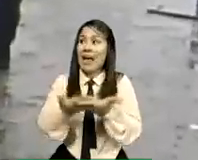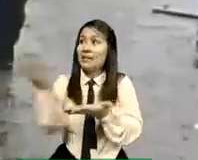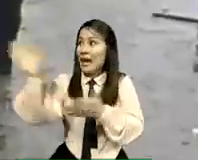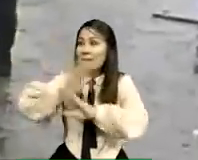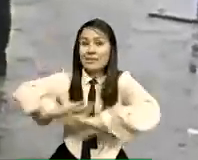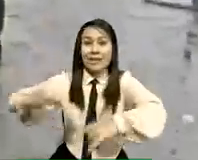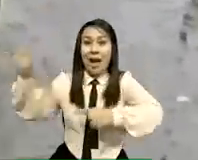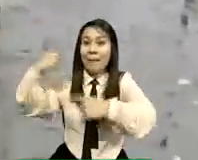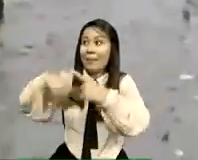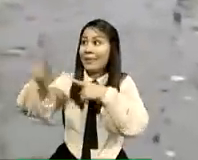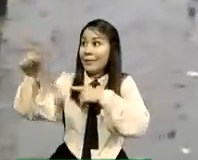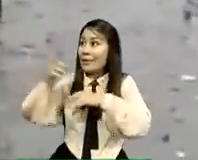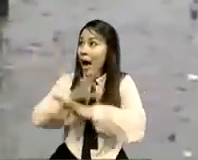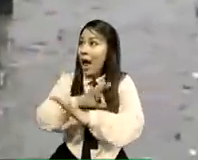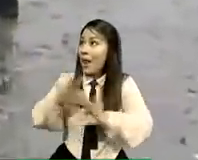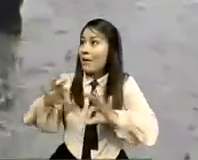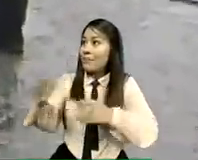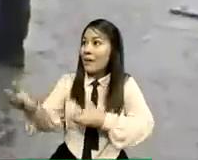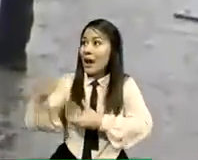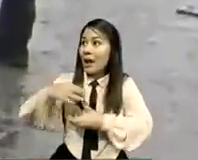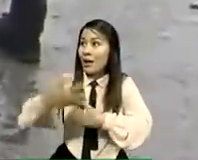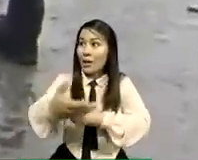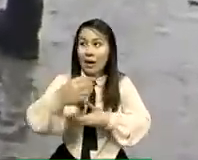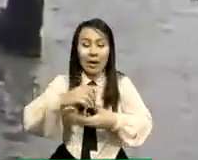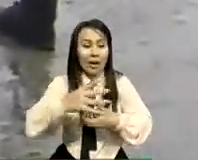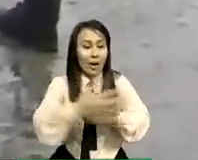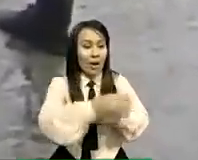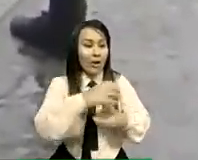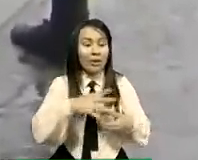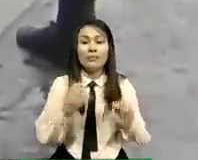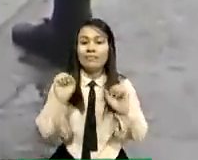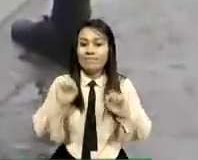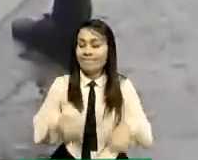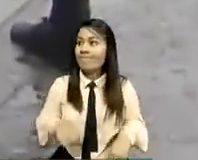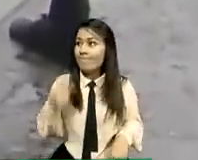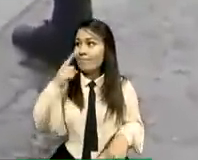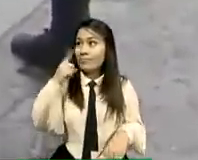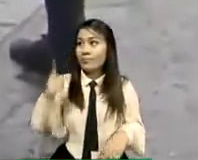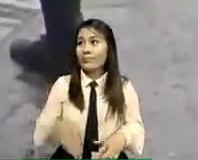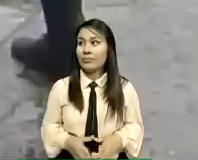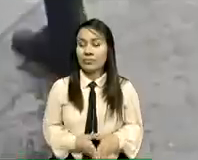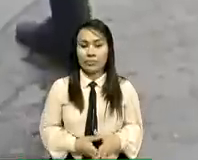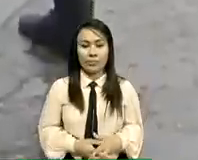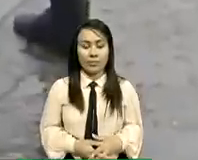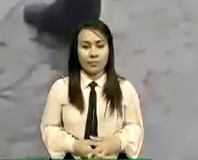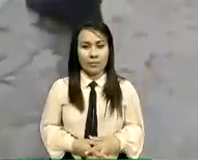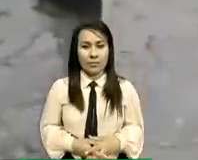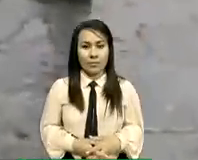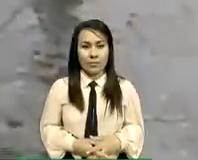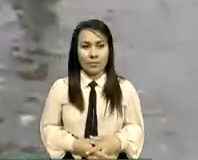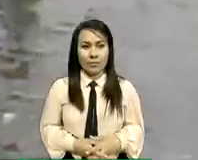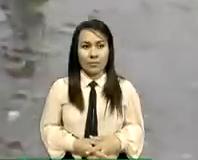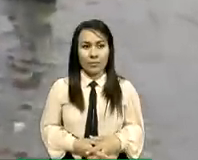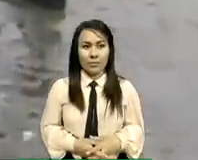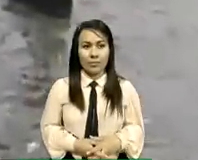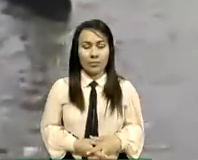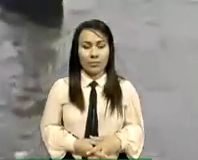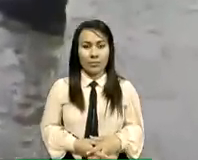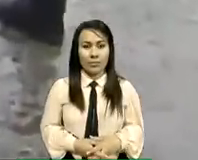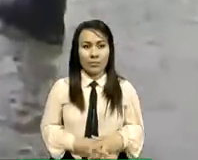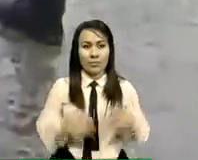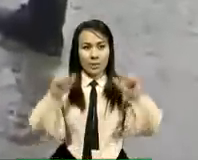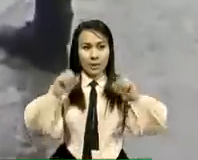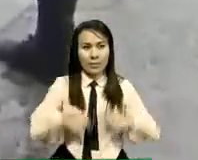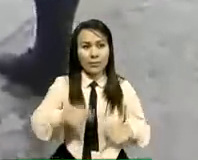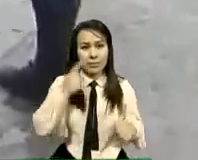proceder a recoger la basura, y allí lo estamos observando, los caballeros están procediendo. No debería existir esta